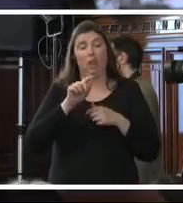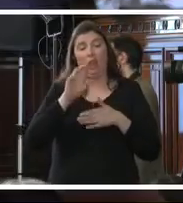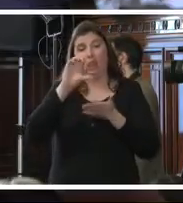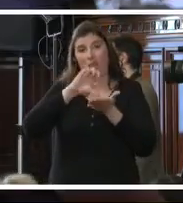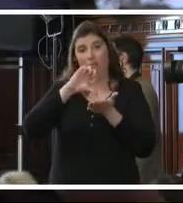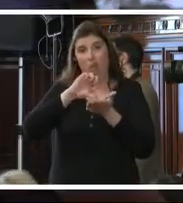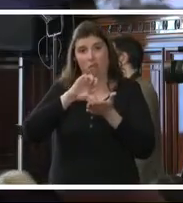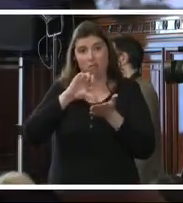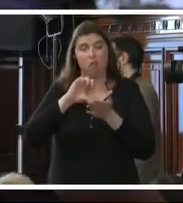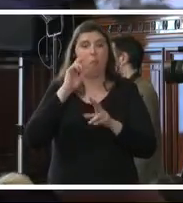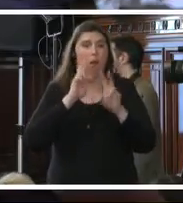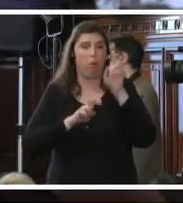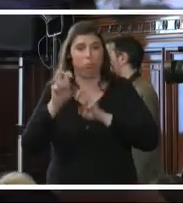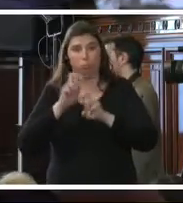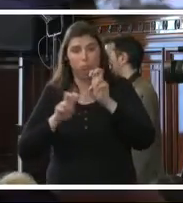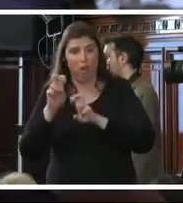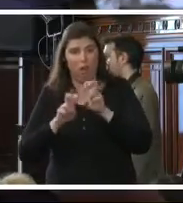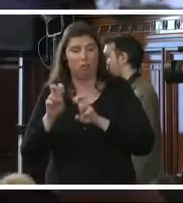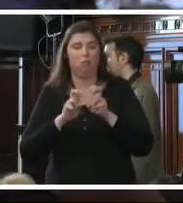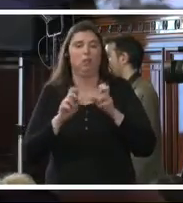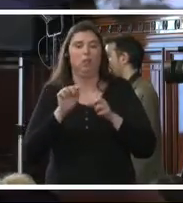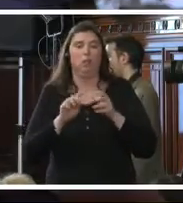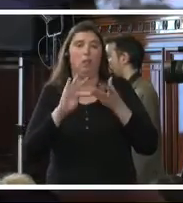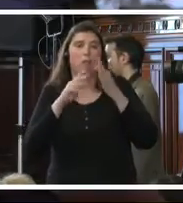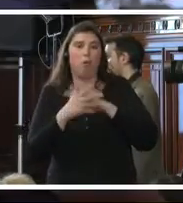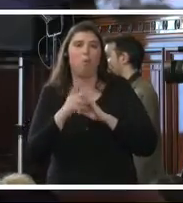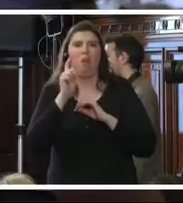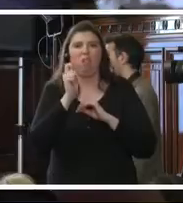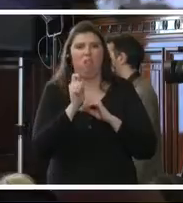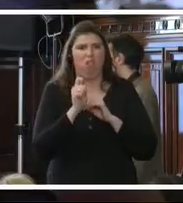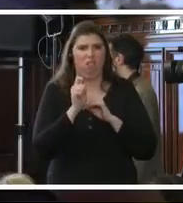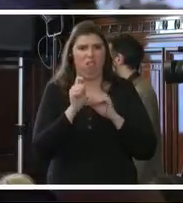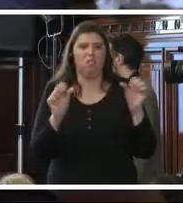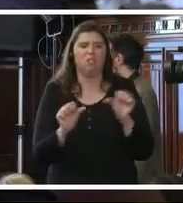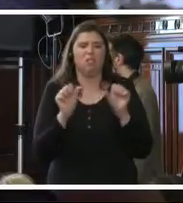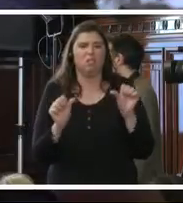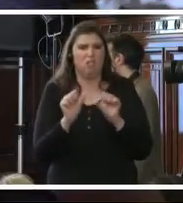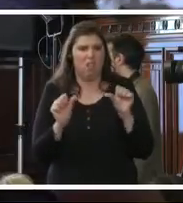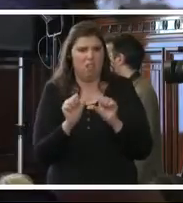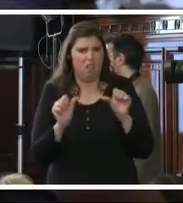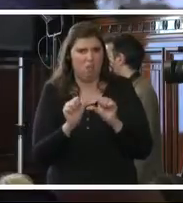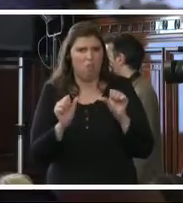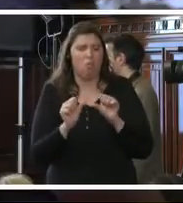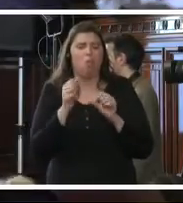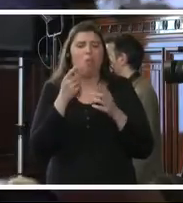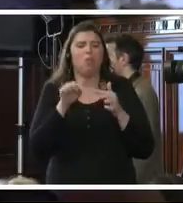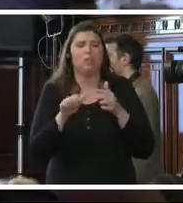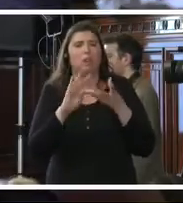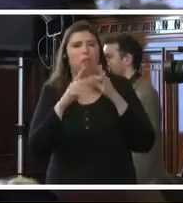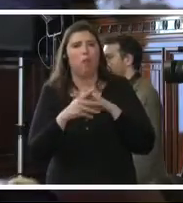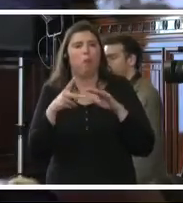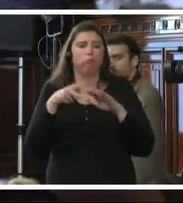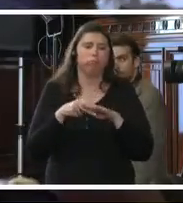para buscar a toda costa establecer quiénes habían hecho, así fuera por vía de amparo, una